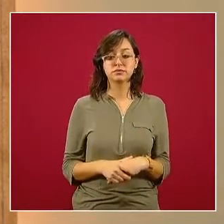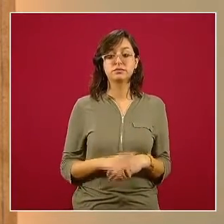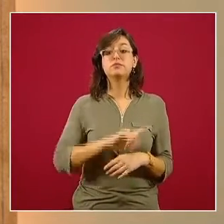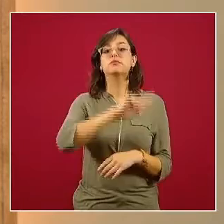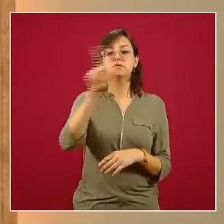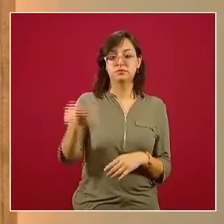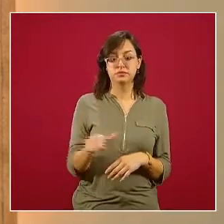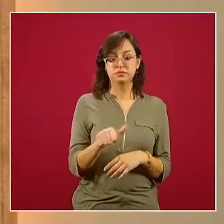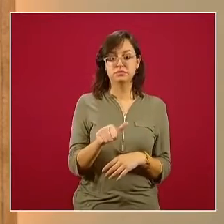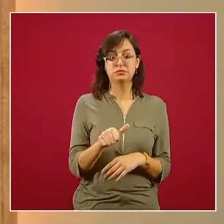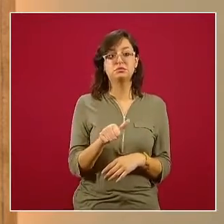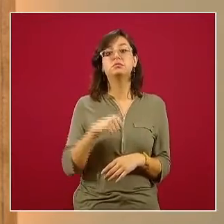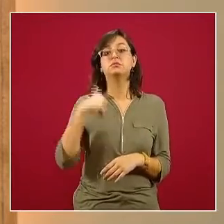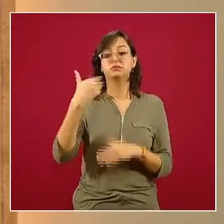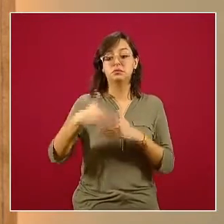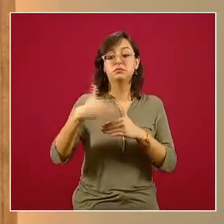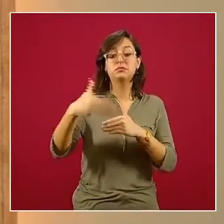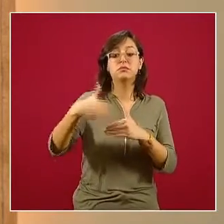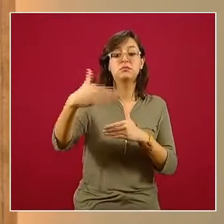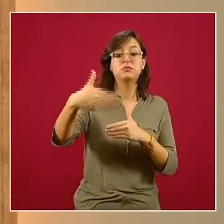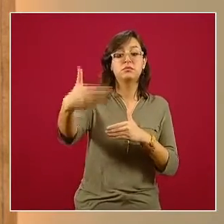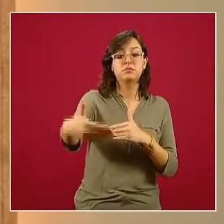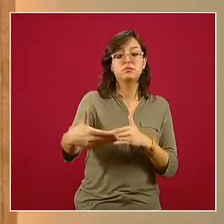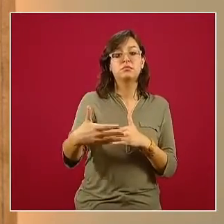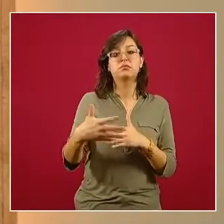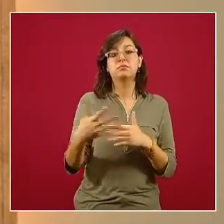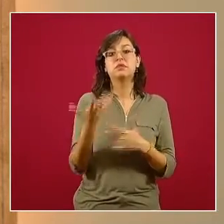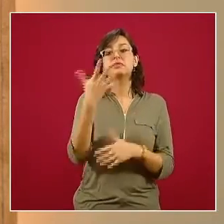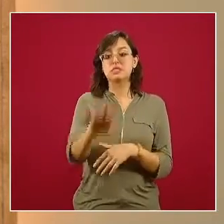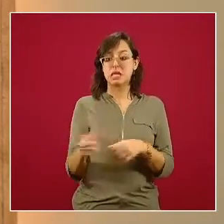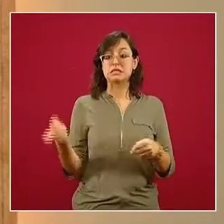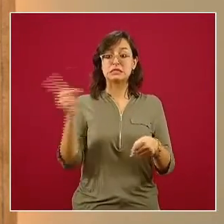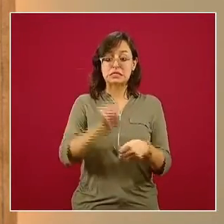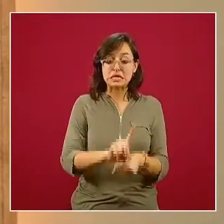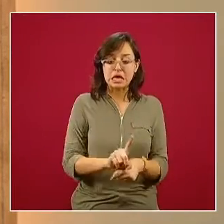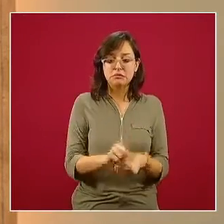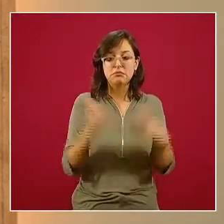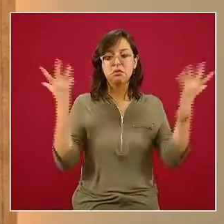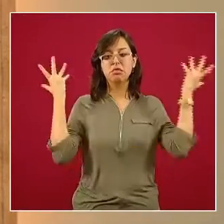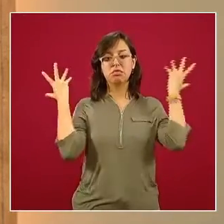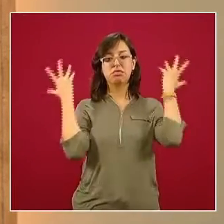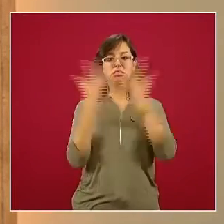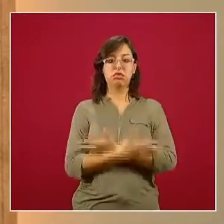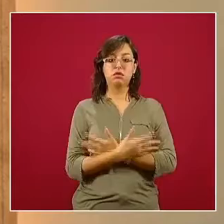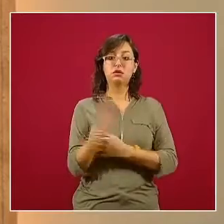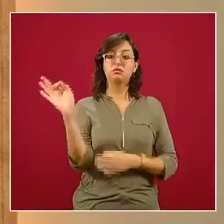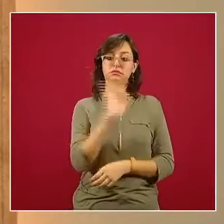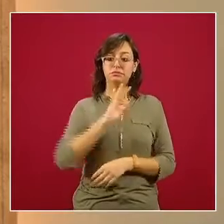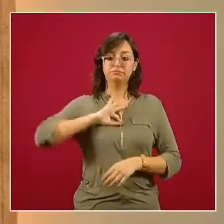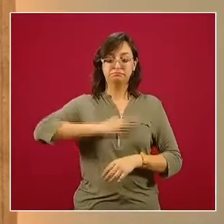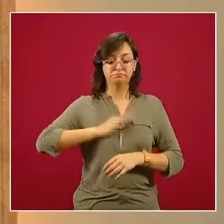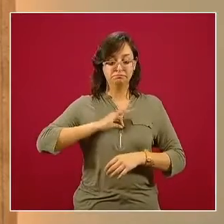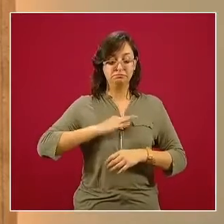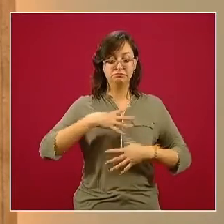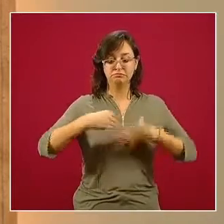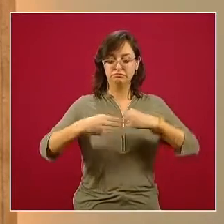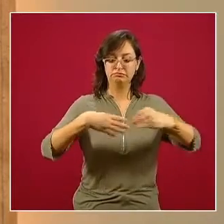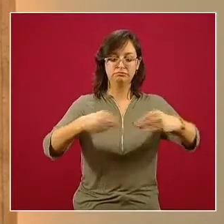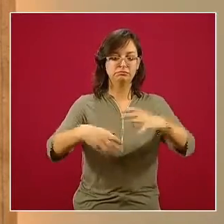tener consecuencias dentro de aproximadamente 10 días. Pueden incrementar los contagios si